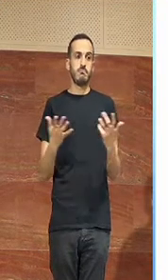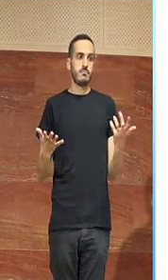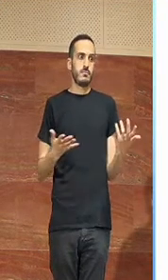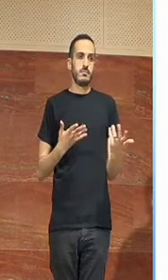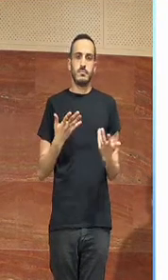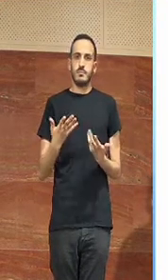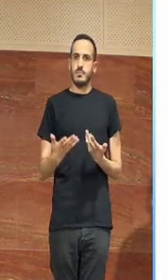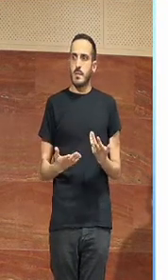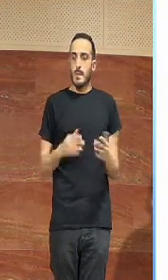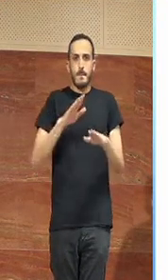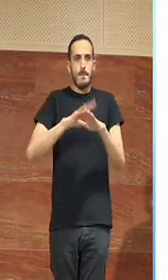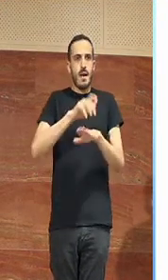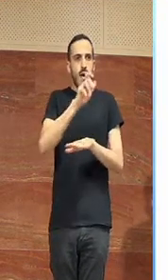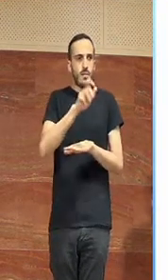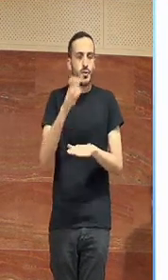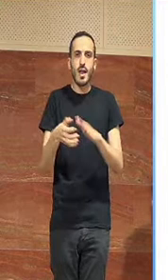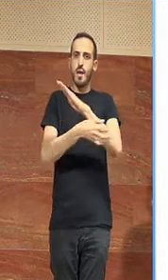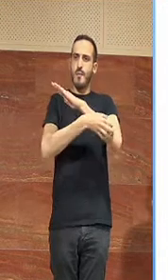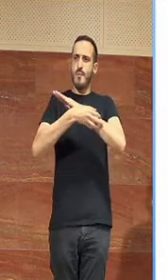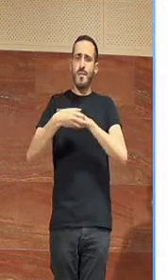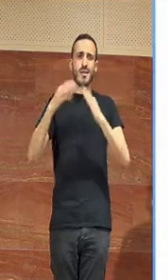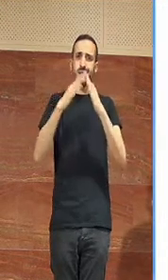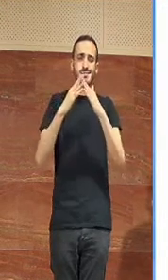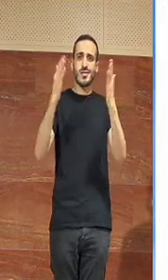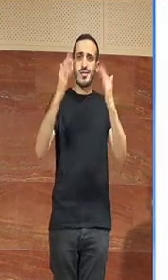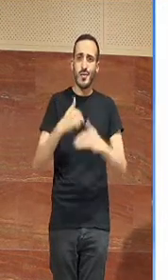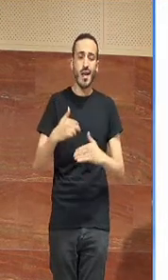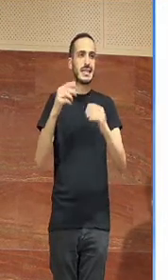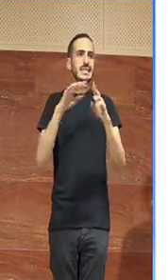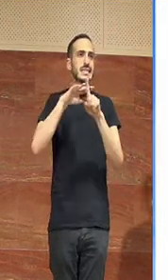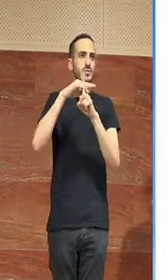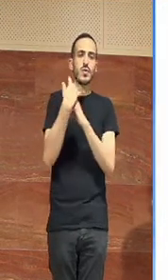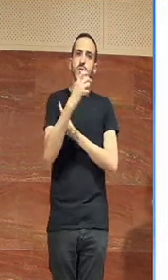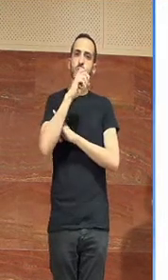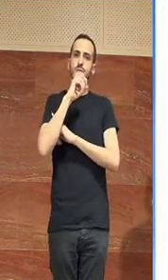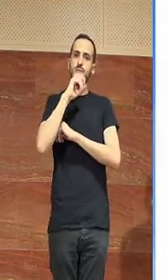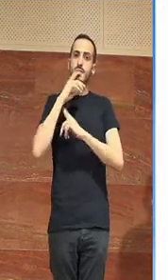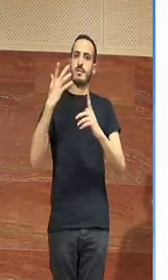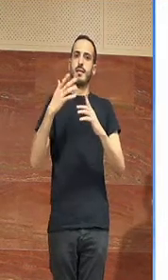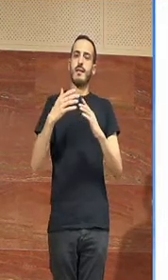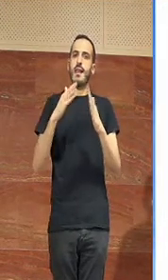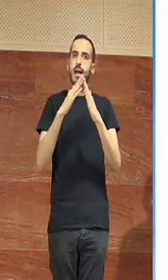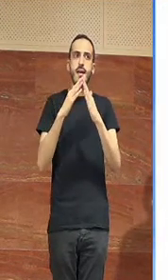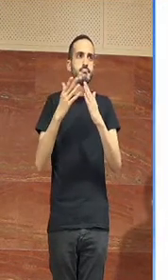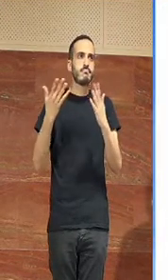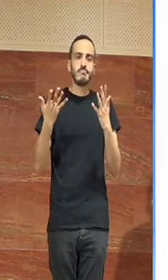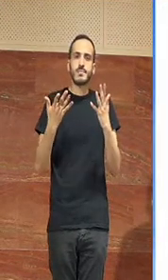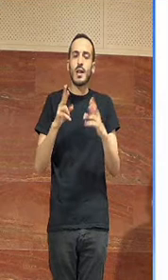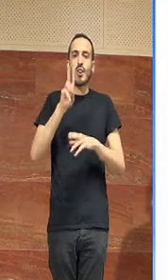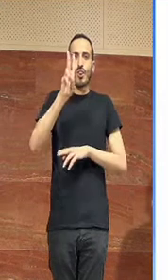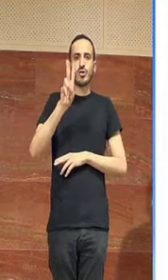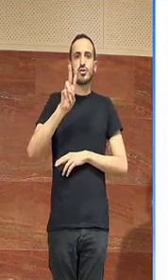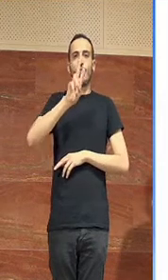indigentes. Para las personas que viven en situación de pobreza, en no indigencia, el umbral está en los $2 diarios.